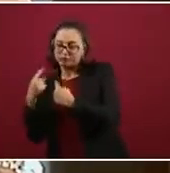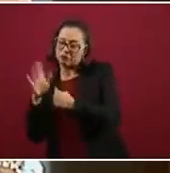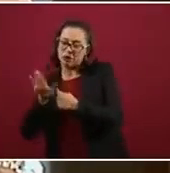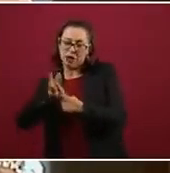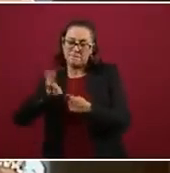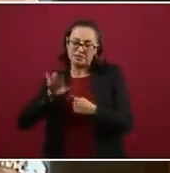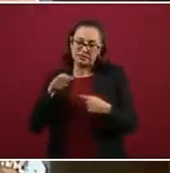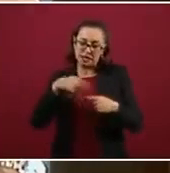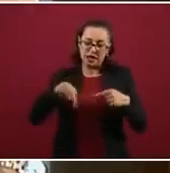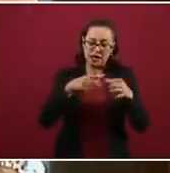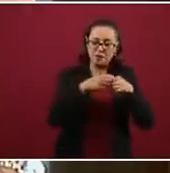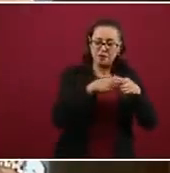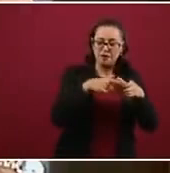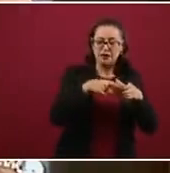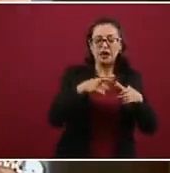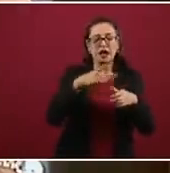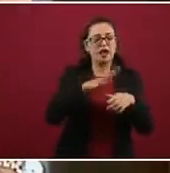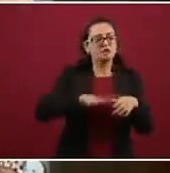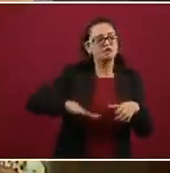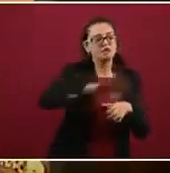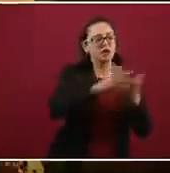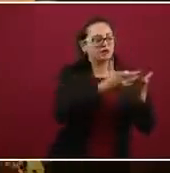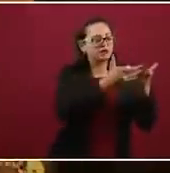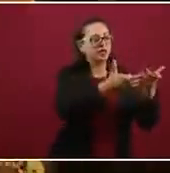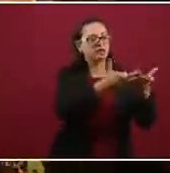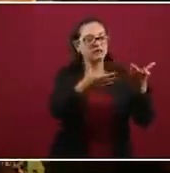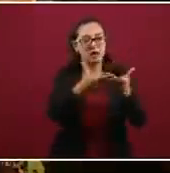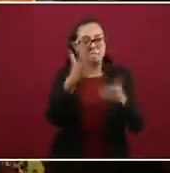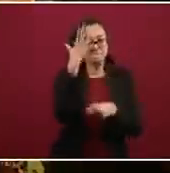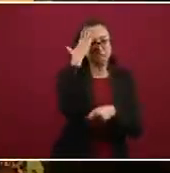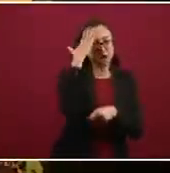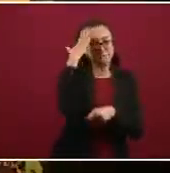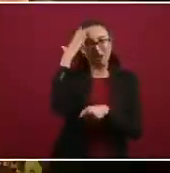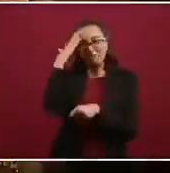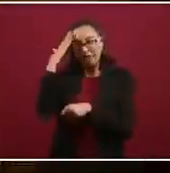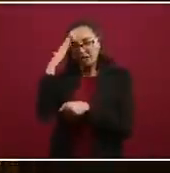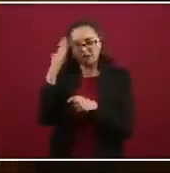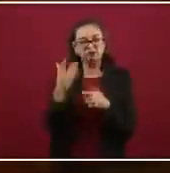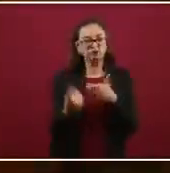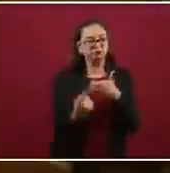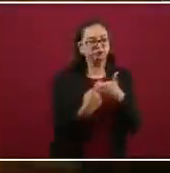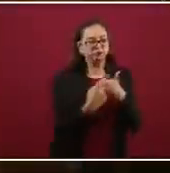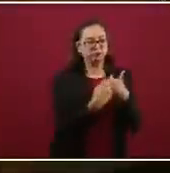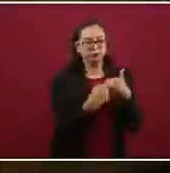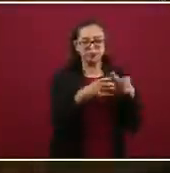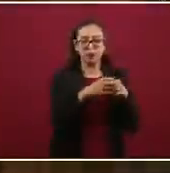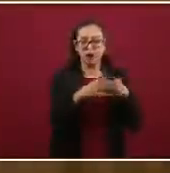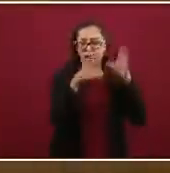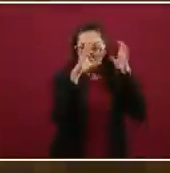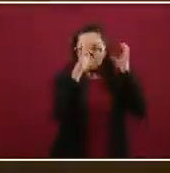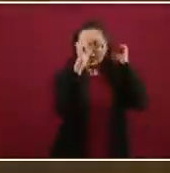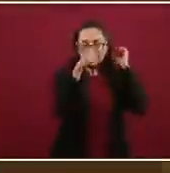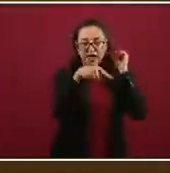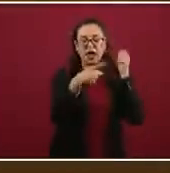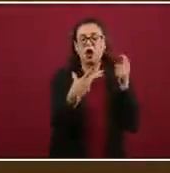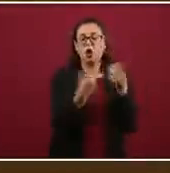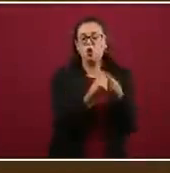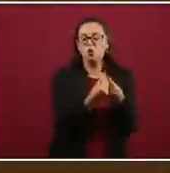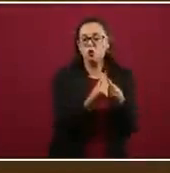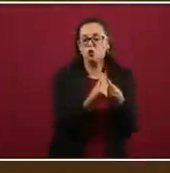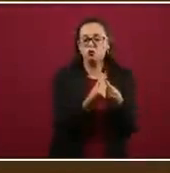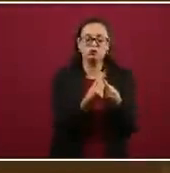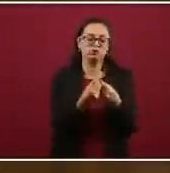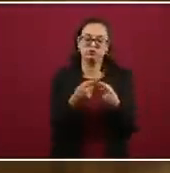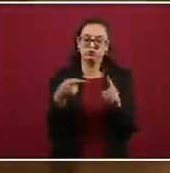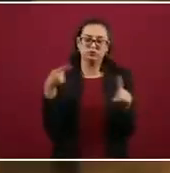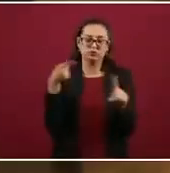caudillos de las milicias territoriales cuya cabeza visible es Allende, con la figura